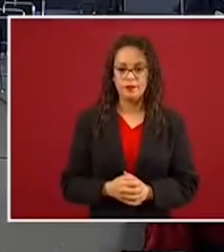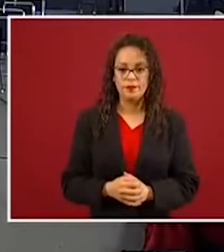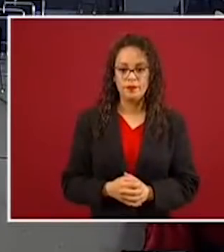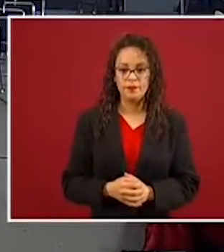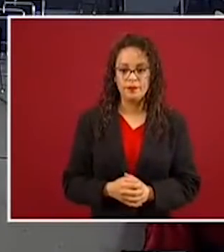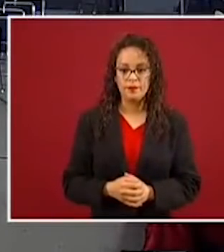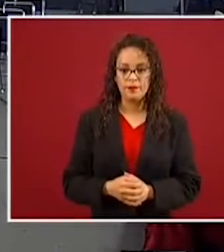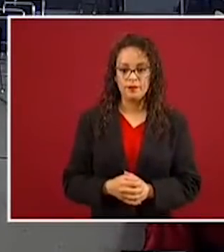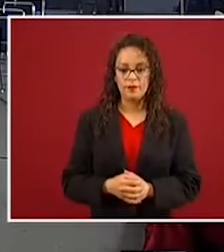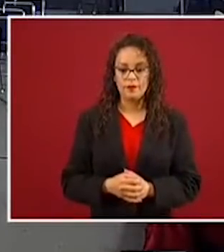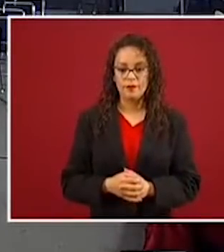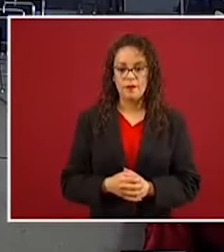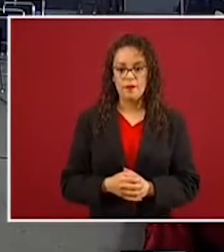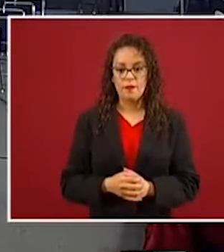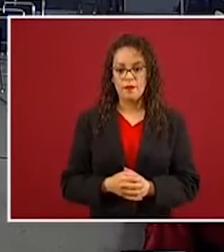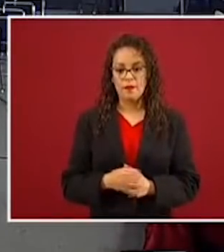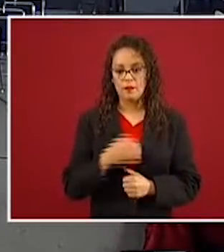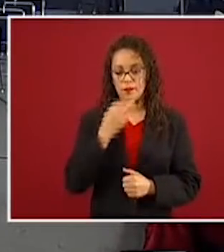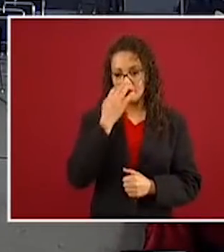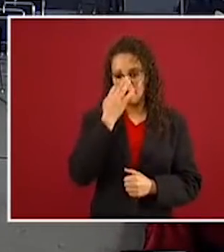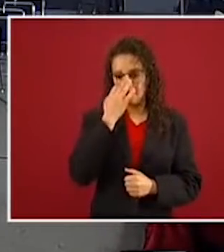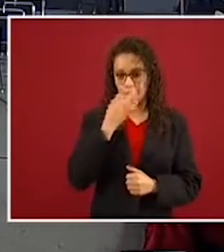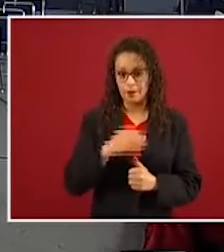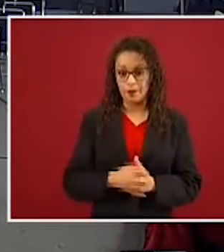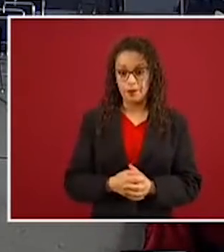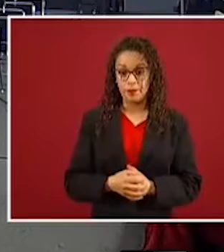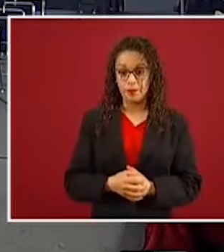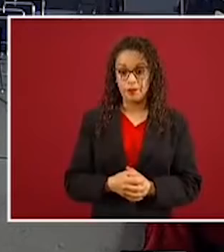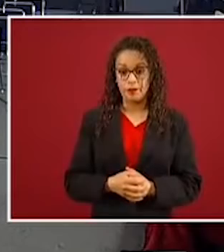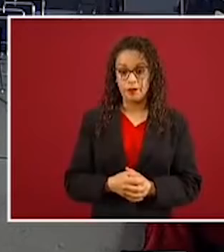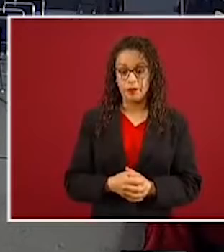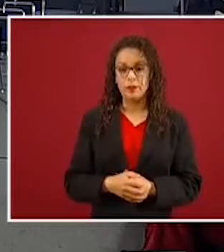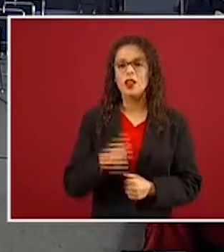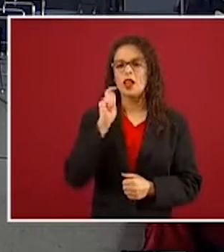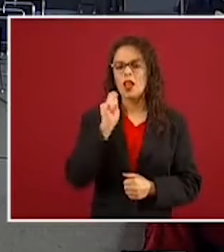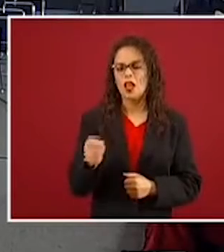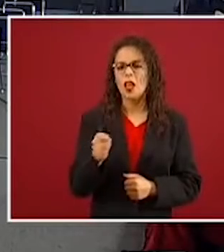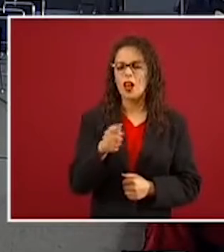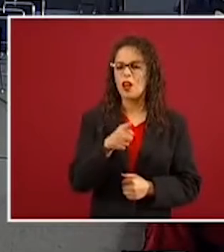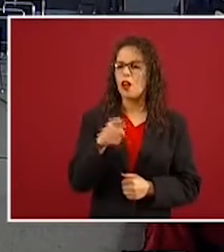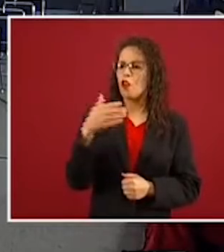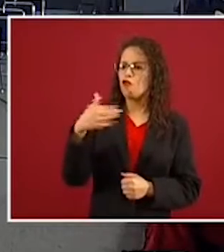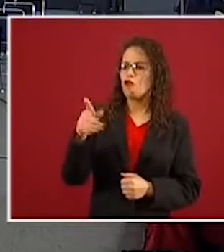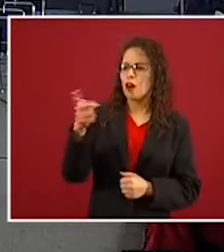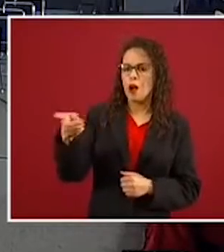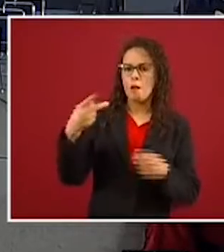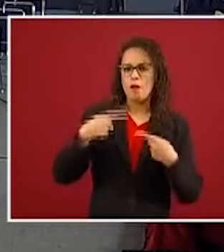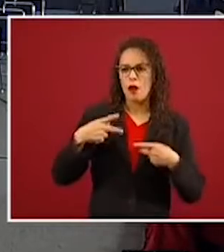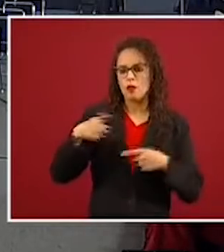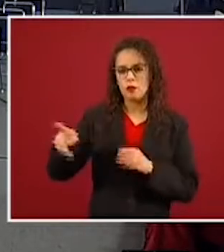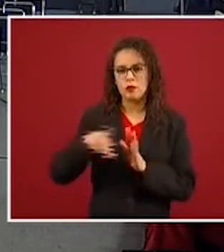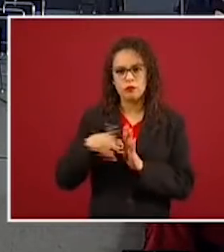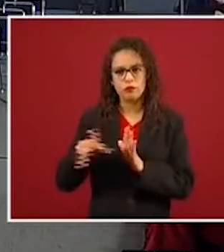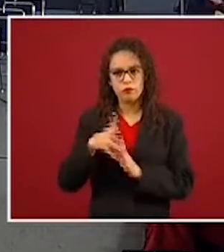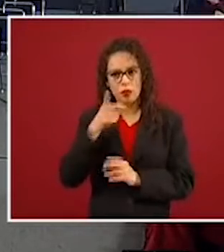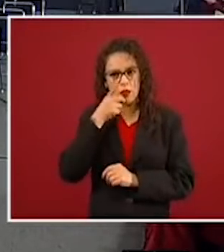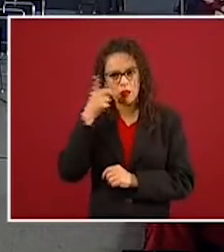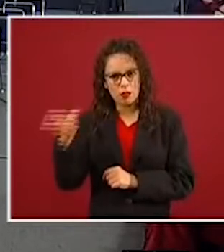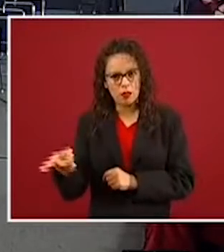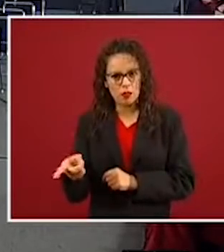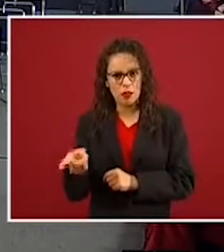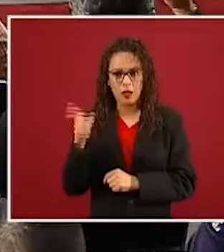la curiosidad, no, claro, pero yo no lo sabía. O sea, ¿quién fue ese periodista que dijo que él